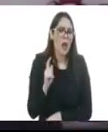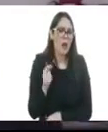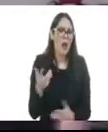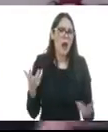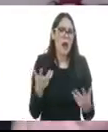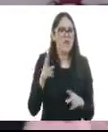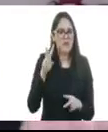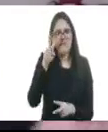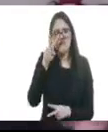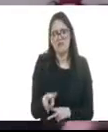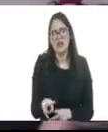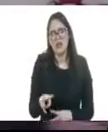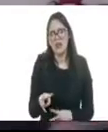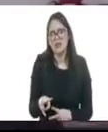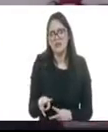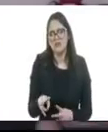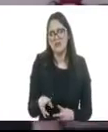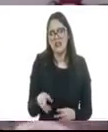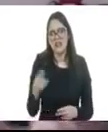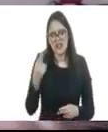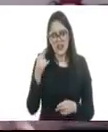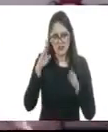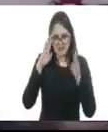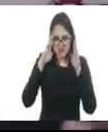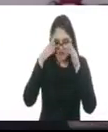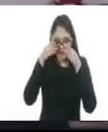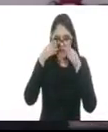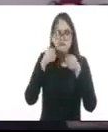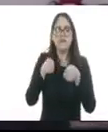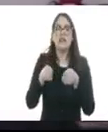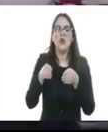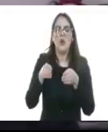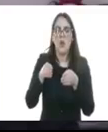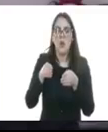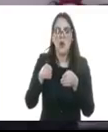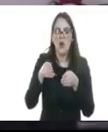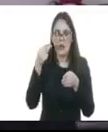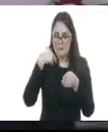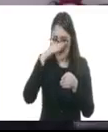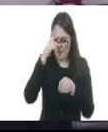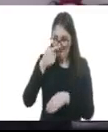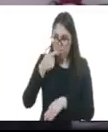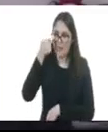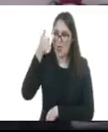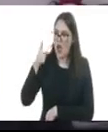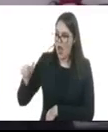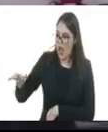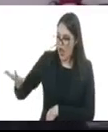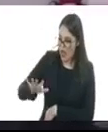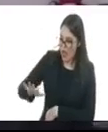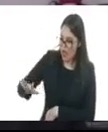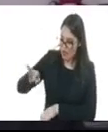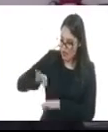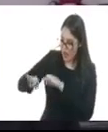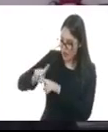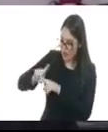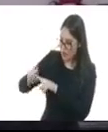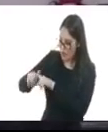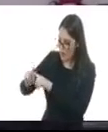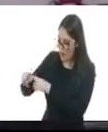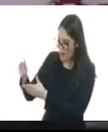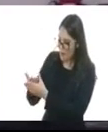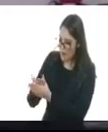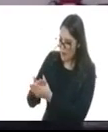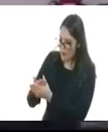finalmente centrarme en cuáles de estos trabajos salían de los tópicos de la